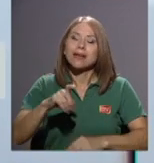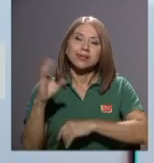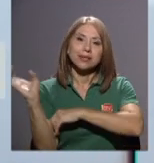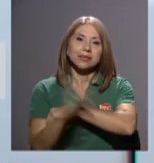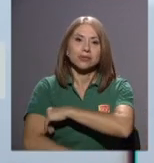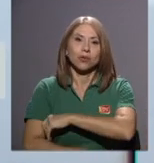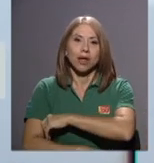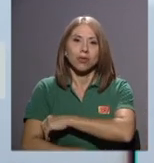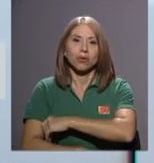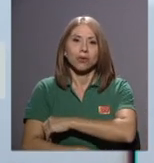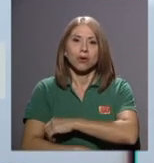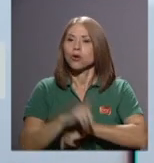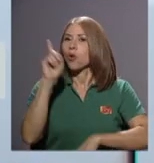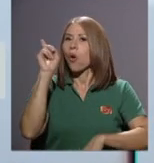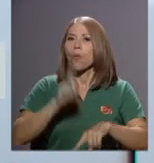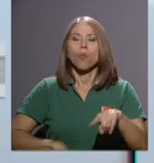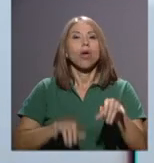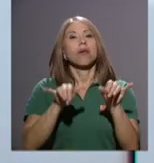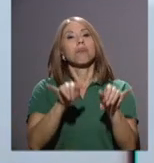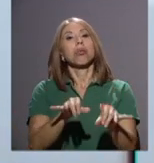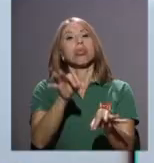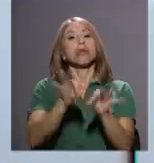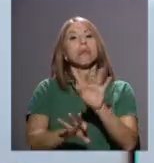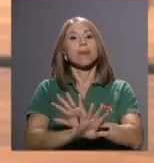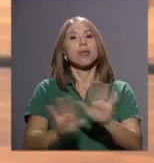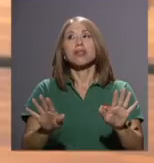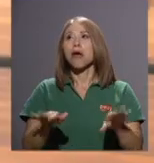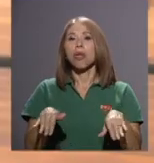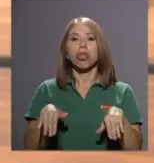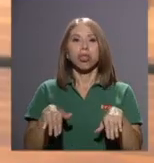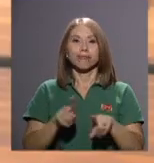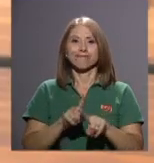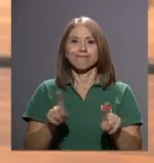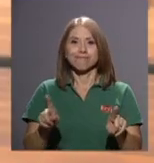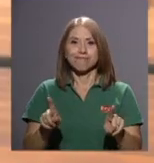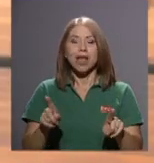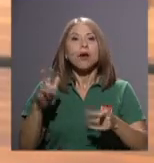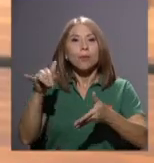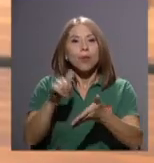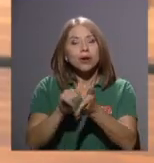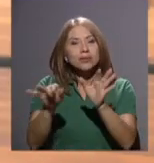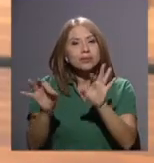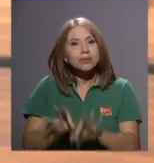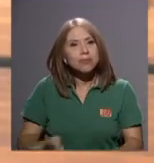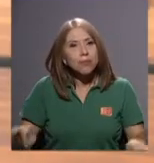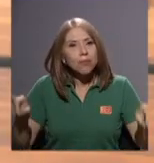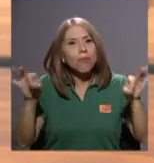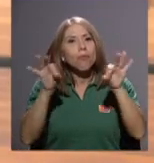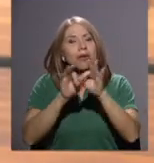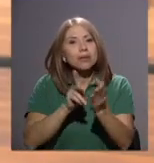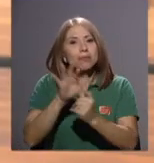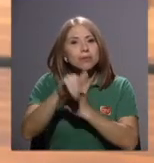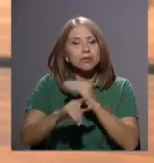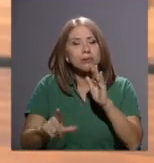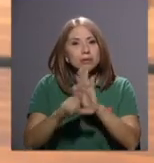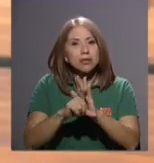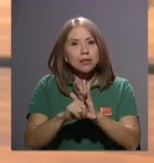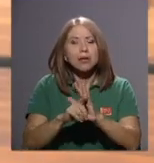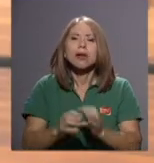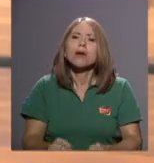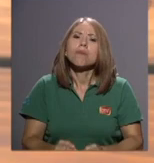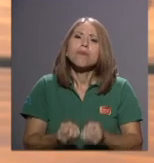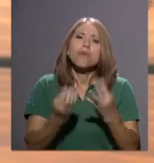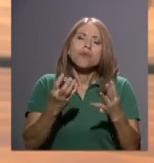sancionado. No puede quedarse simplemente así. Entonces... por esto es que es tan importante el proyecto de ley, porque hay